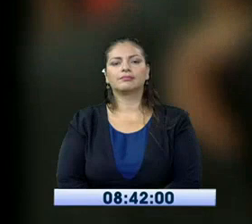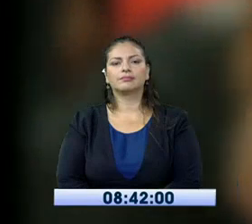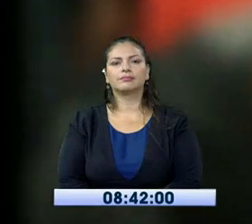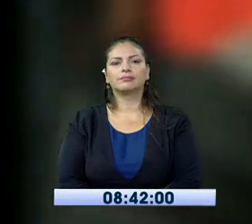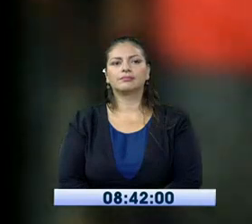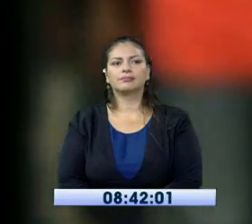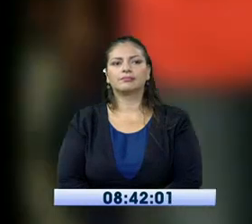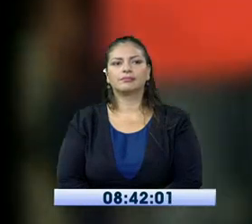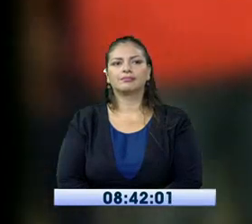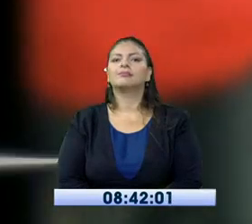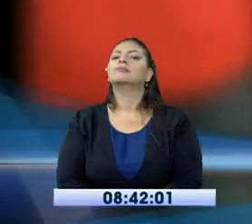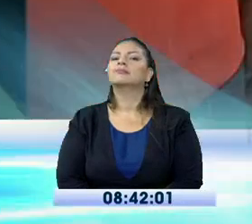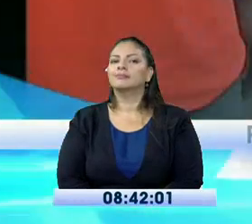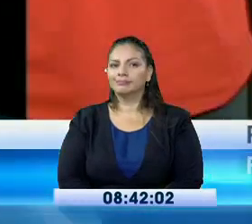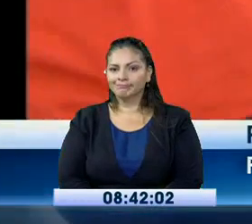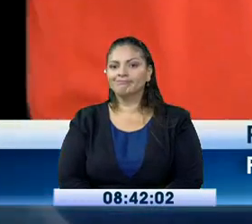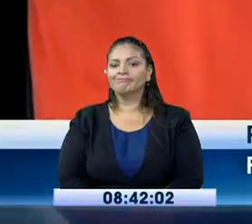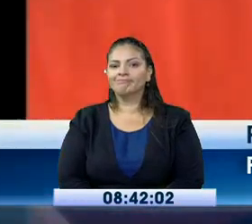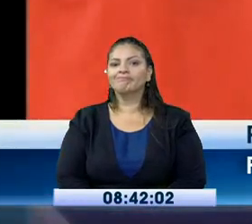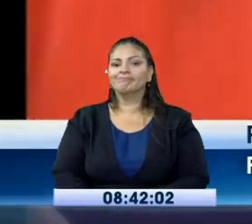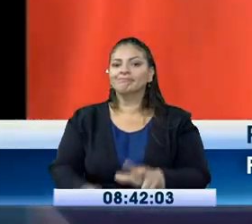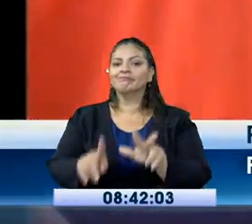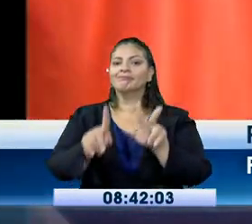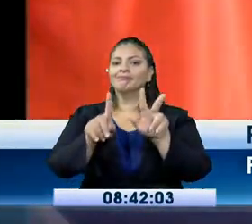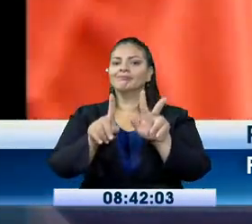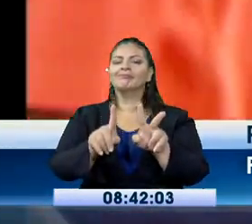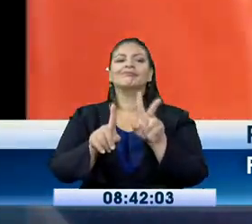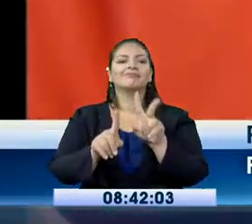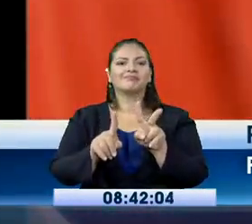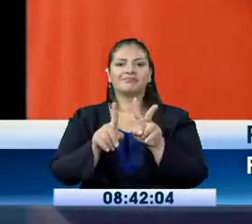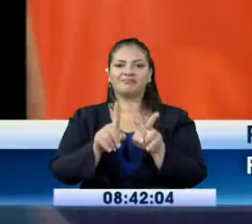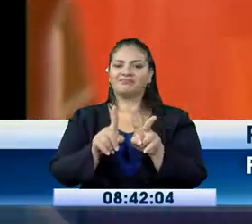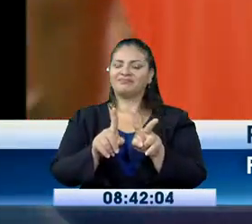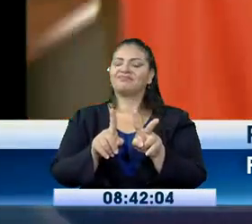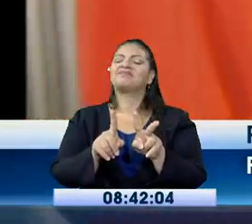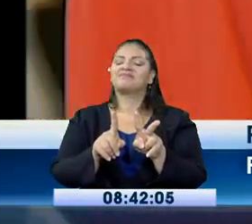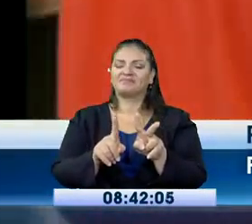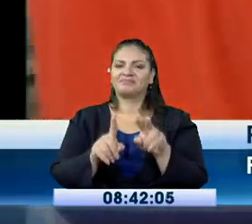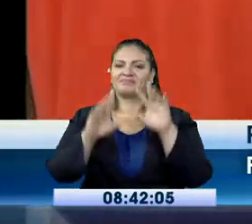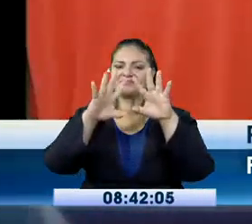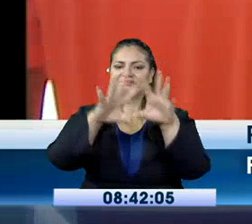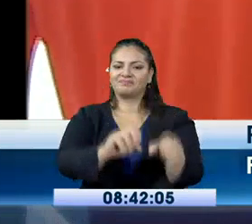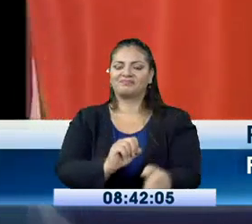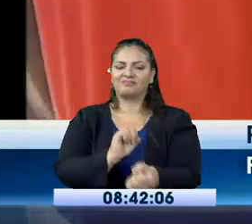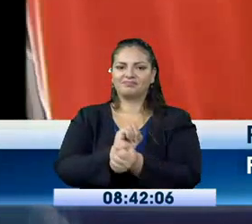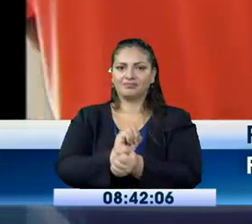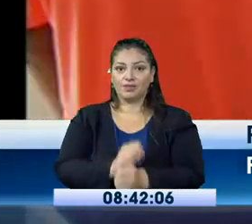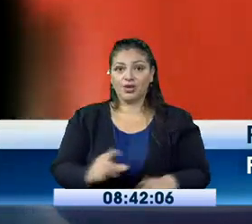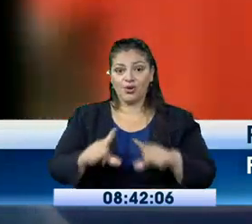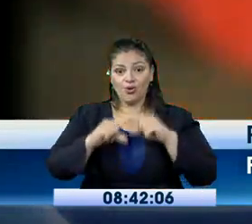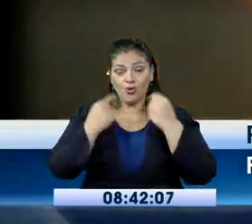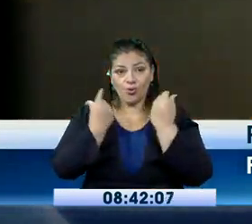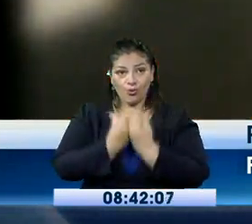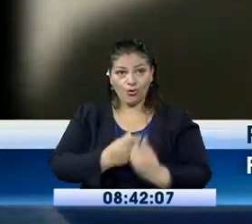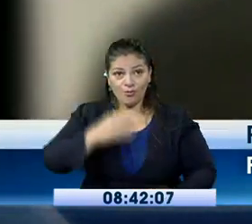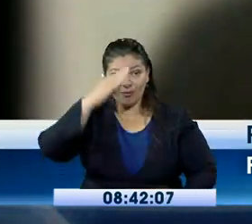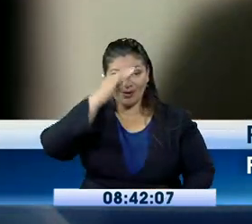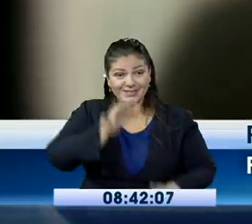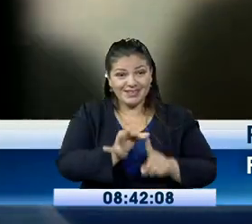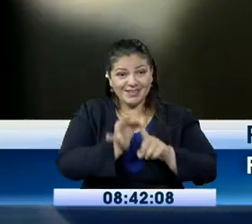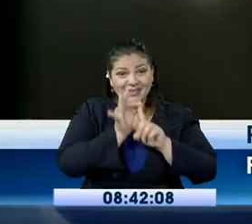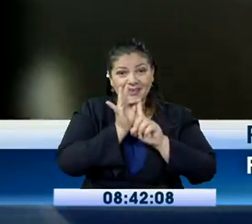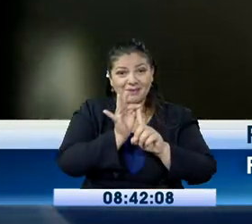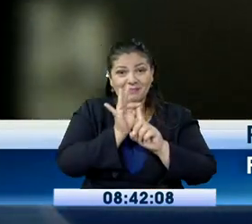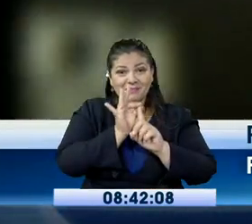A estos tres sujetos se les acabó el recreo. Según investigaciones de la CIPROVAC, el hombre y las dos mujeres